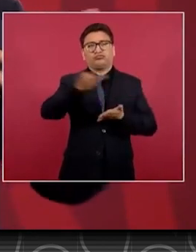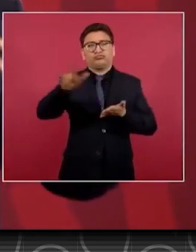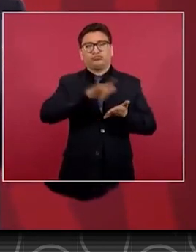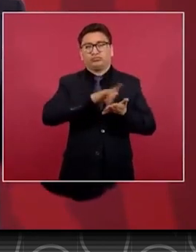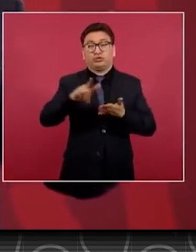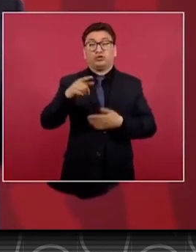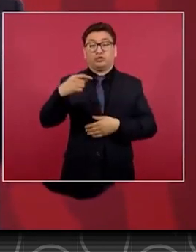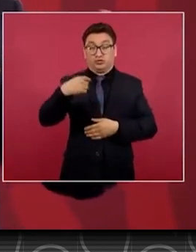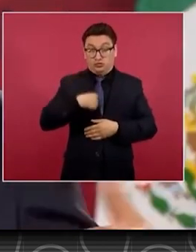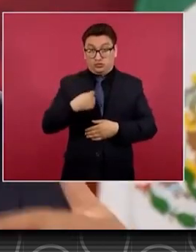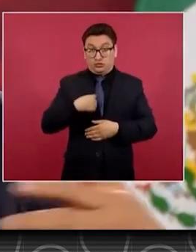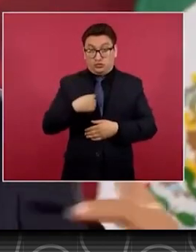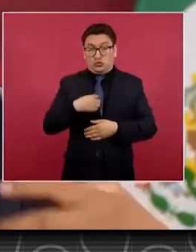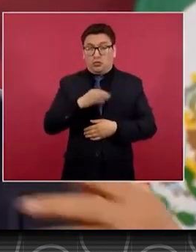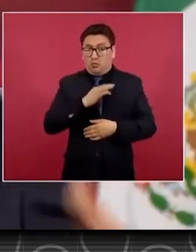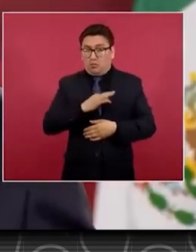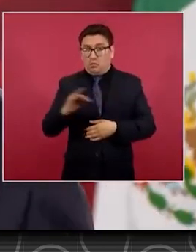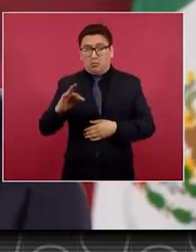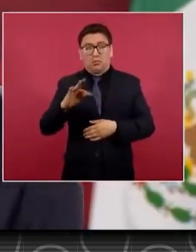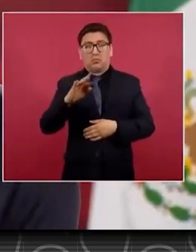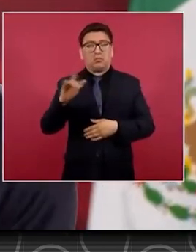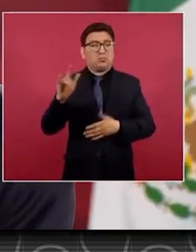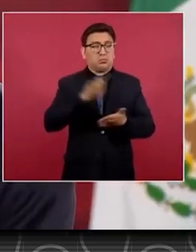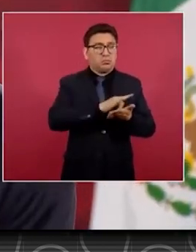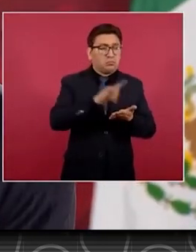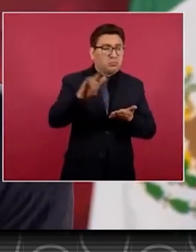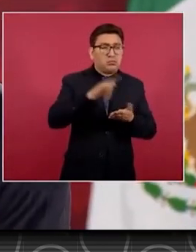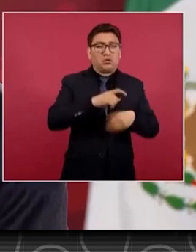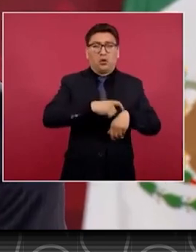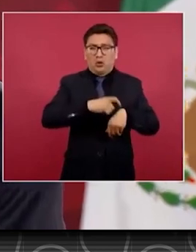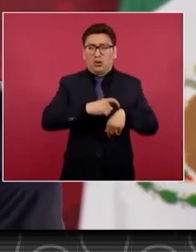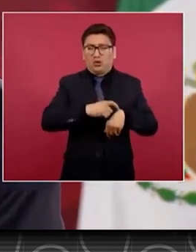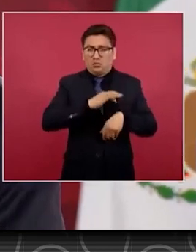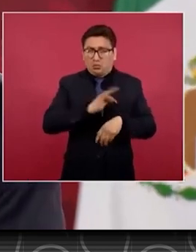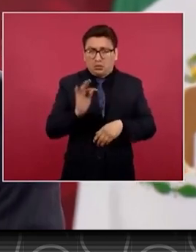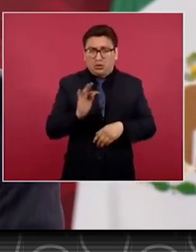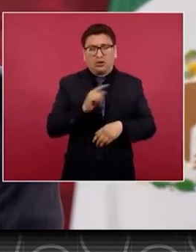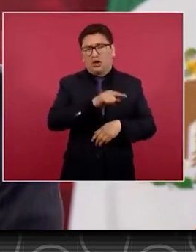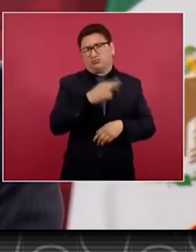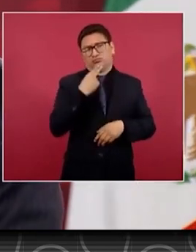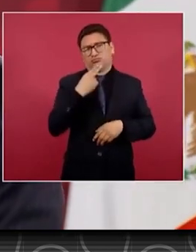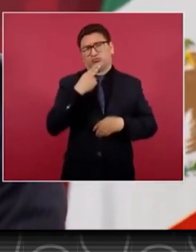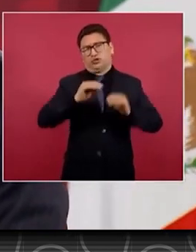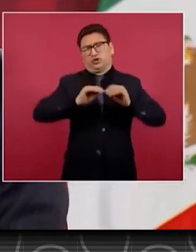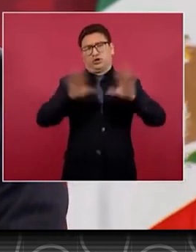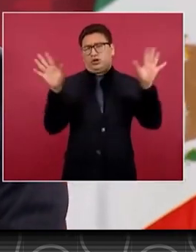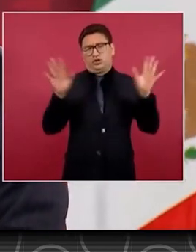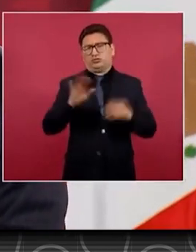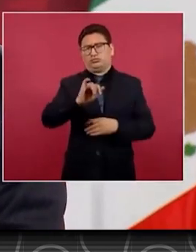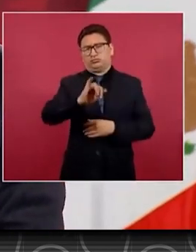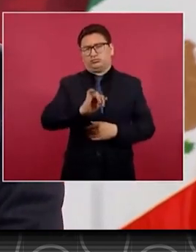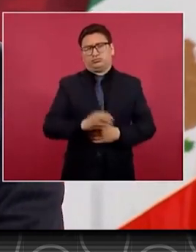me corresponda, que esté en el horario, lo voy a usar, claro que sí.